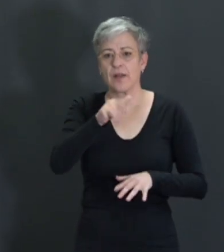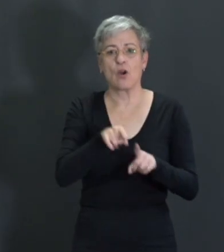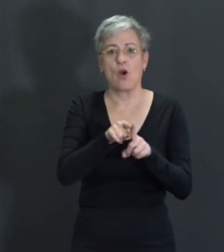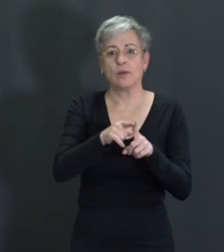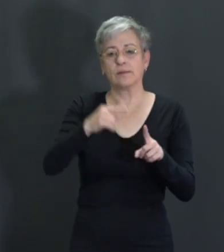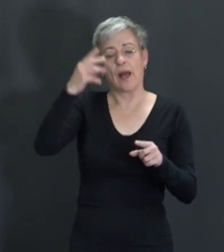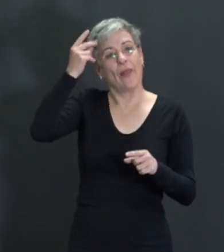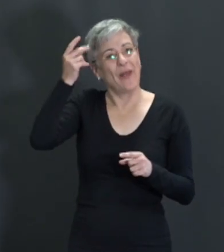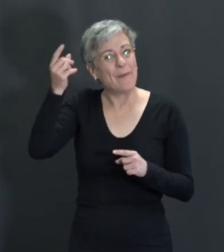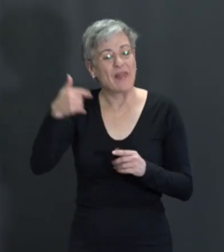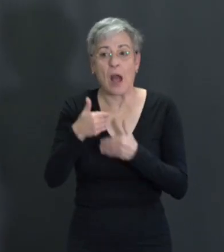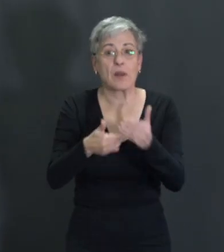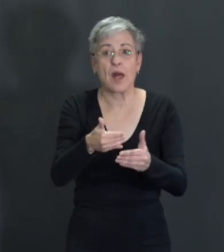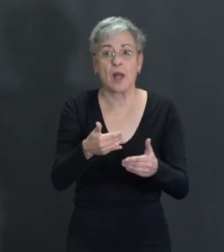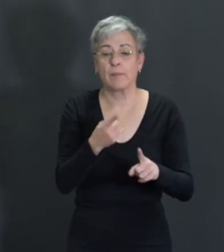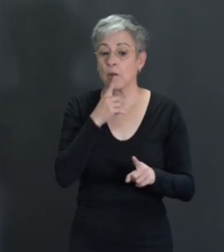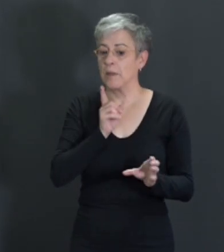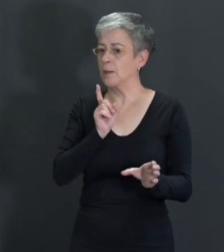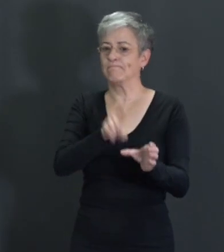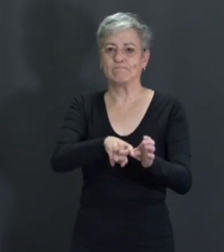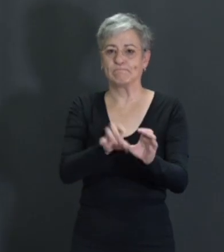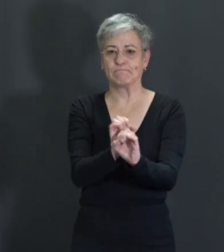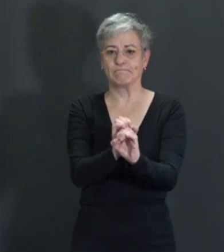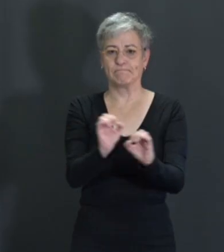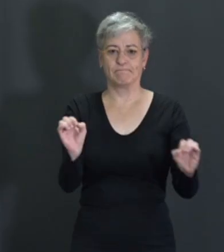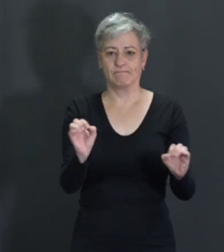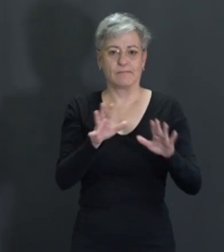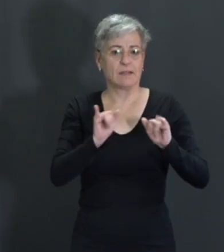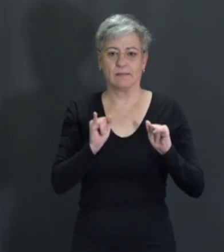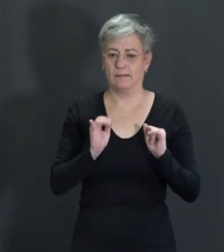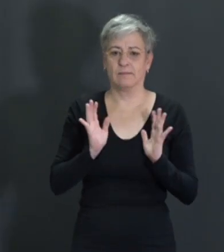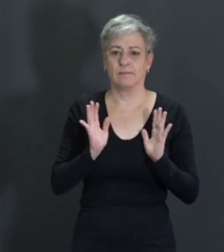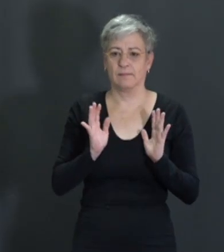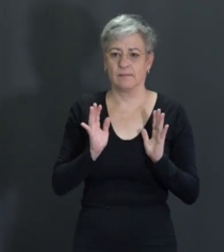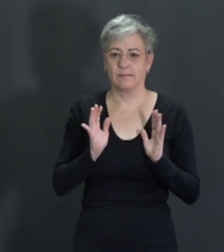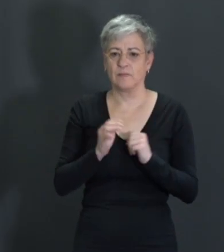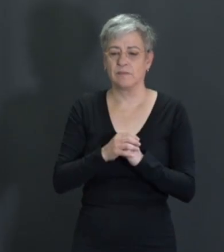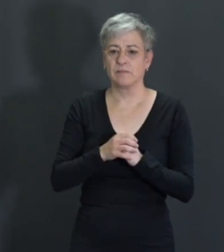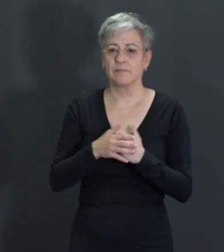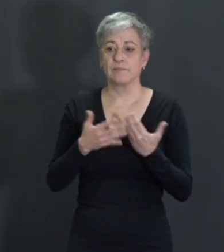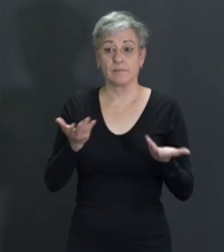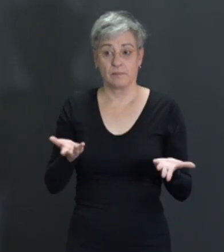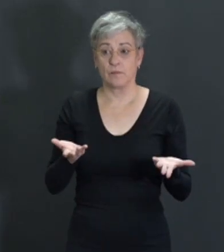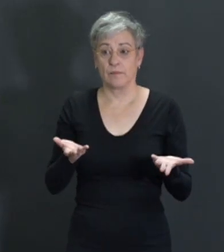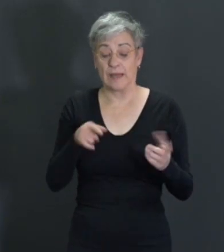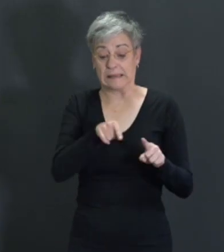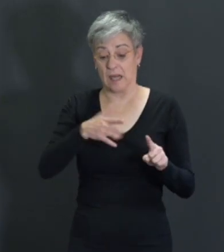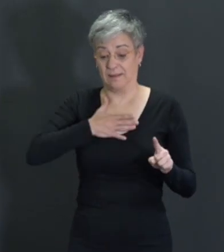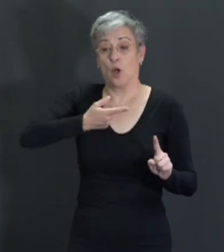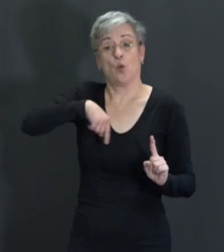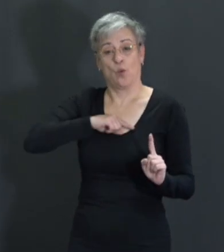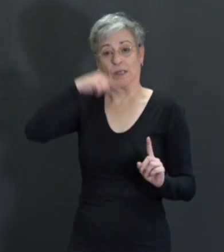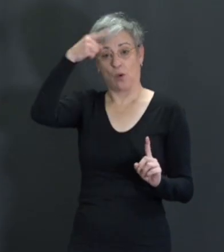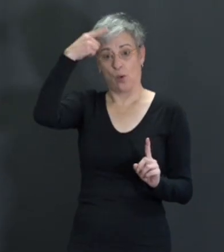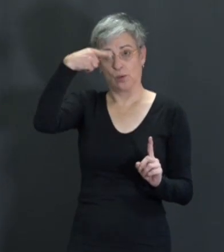demencia avanzada, sin embargo, su participación ha sido inexistente, absolutamente, ¿no? Luego, esta es nuestra cultura. El